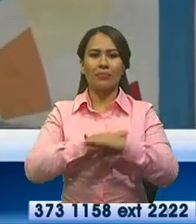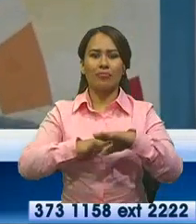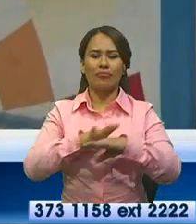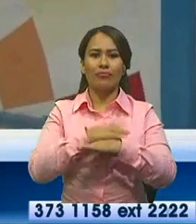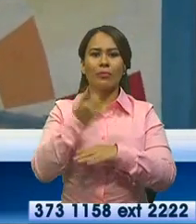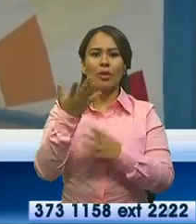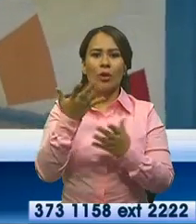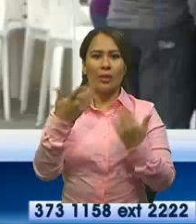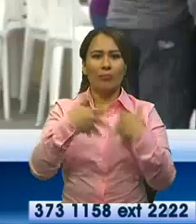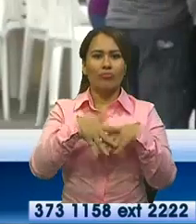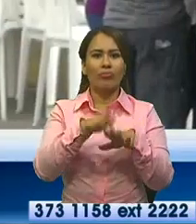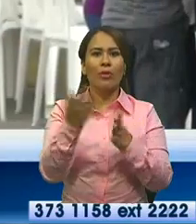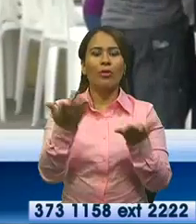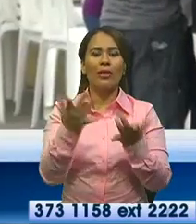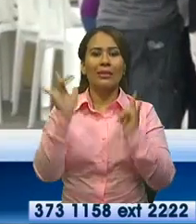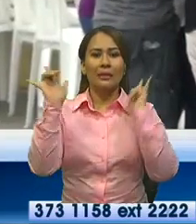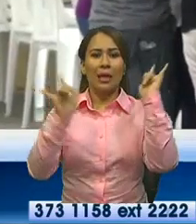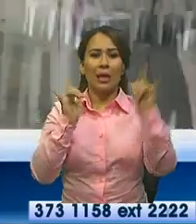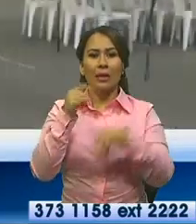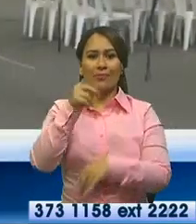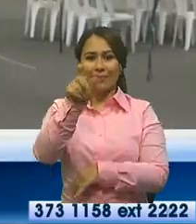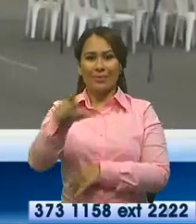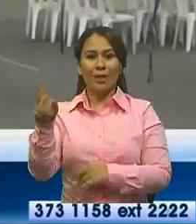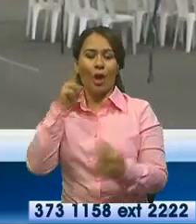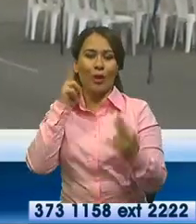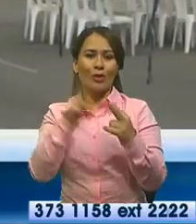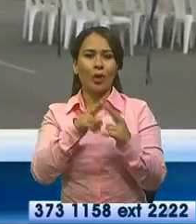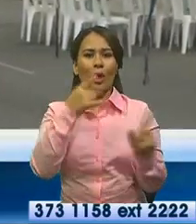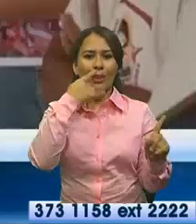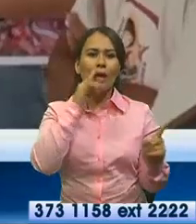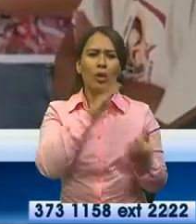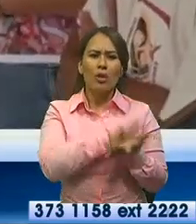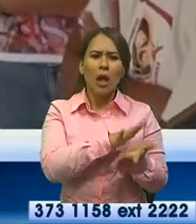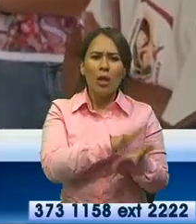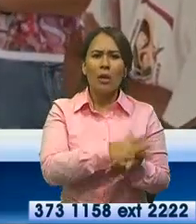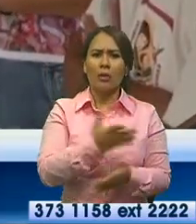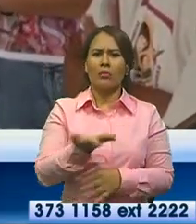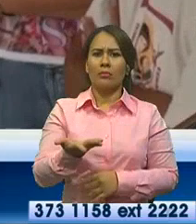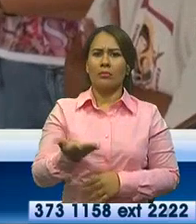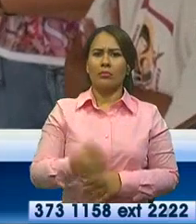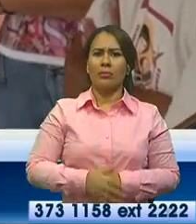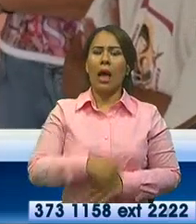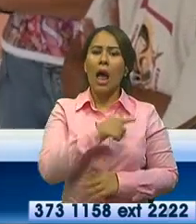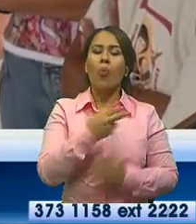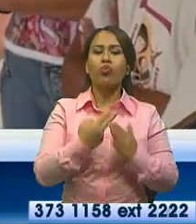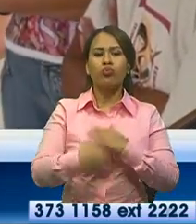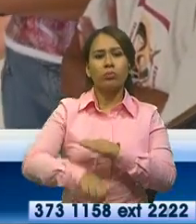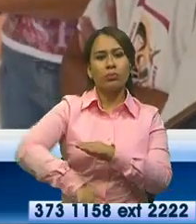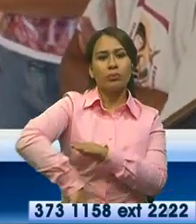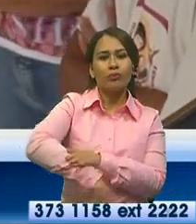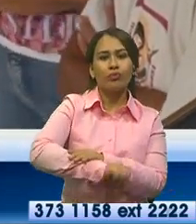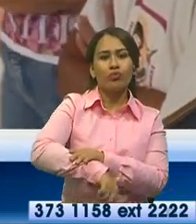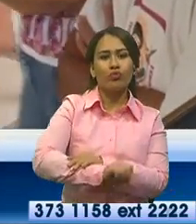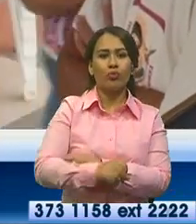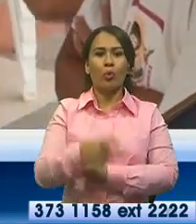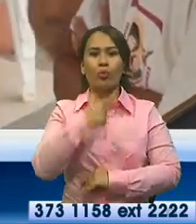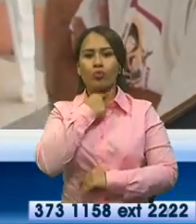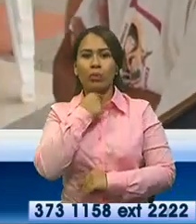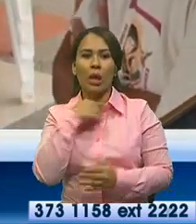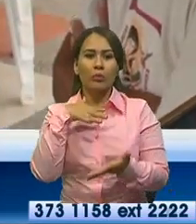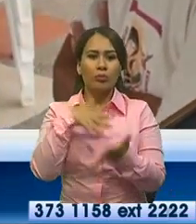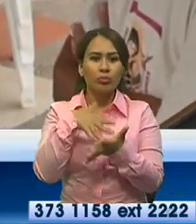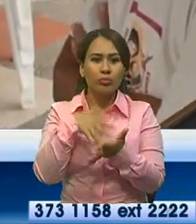educación fiscal en Salinas. Los vecinos lo conocían como un niño tranquilo. Le gustaba jugar pelota,